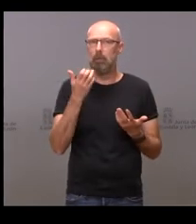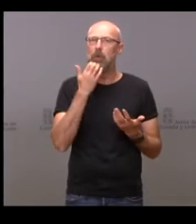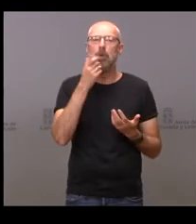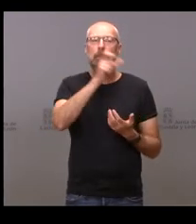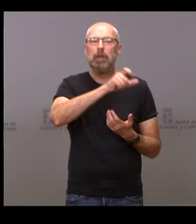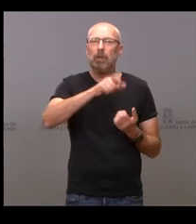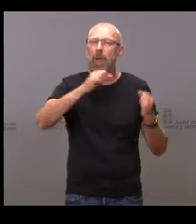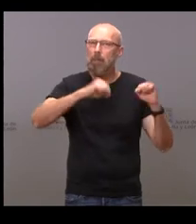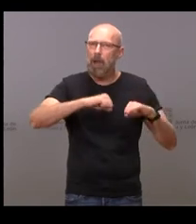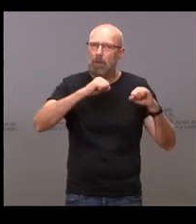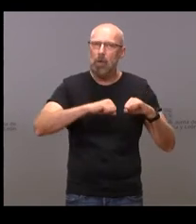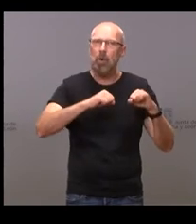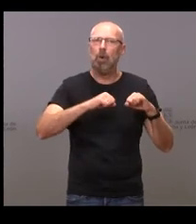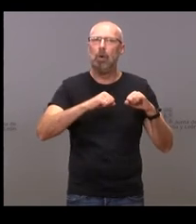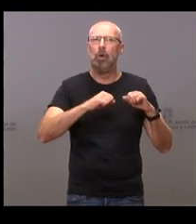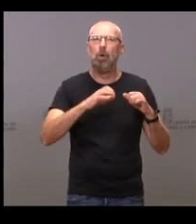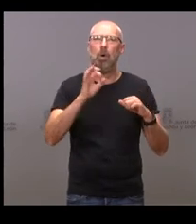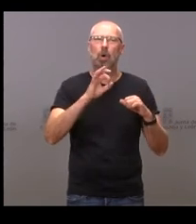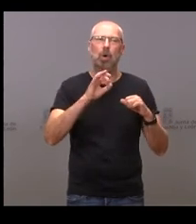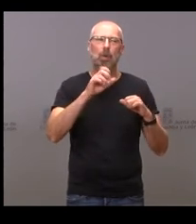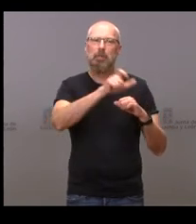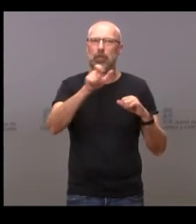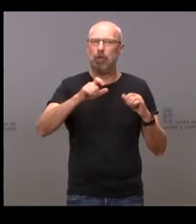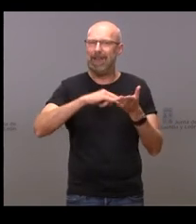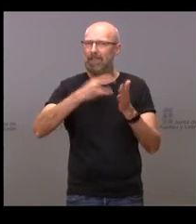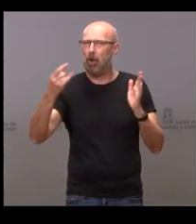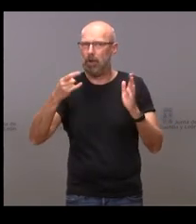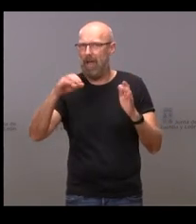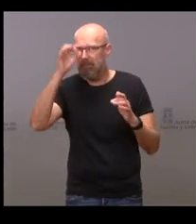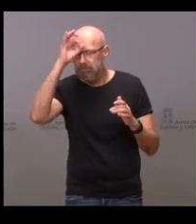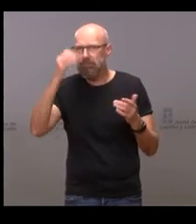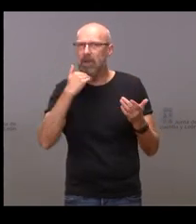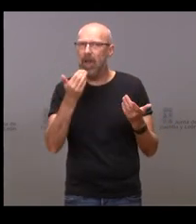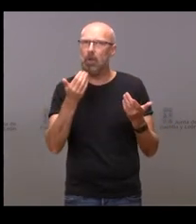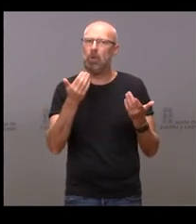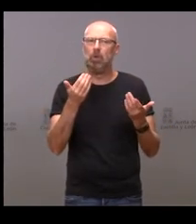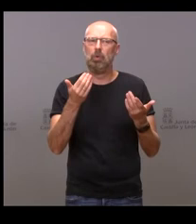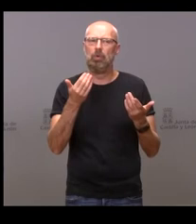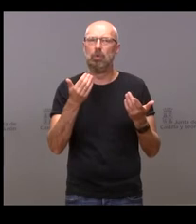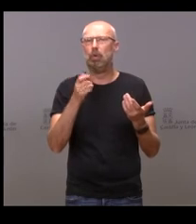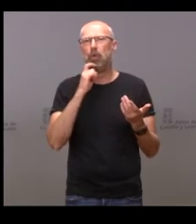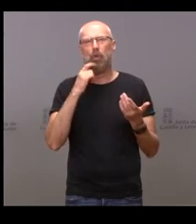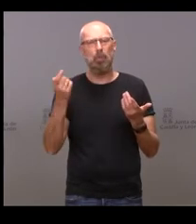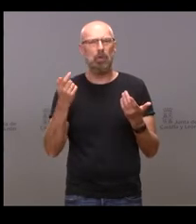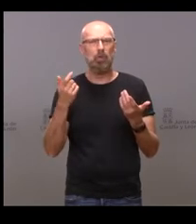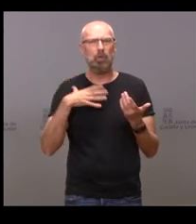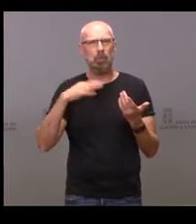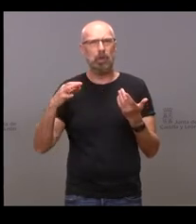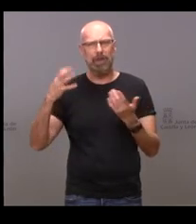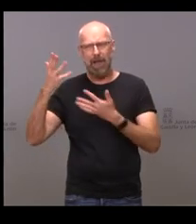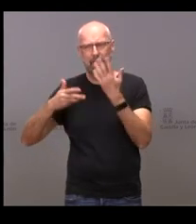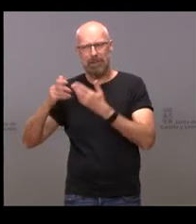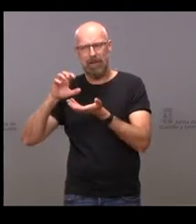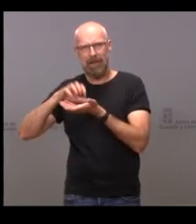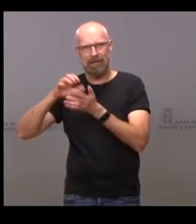una persona poco dada la tecnología, optar a ellas. No sé si la Administración de Castilla y León no puede hacer eso de una